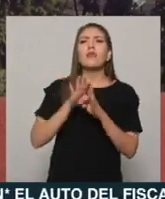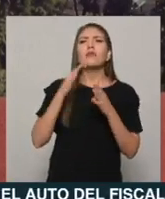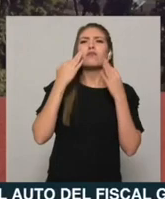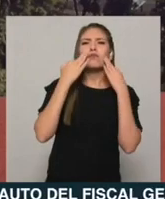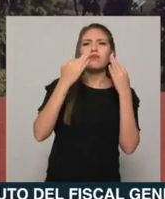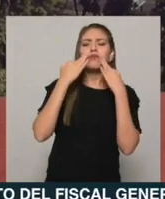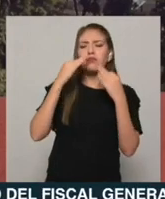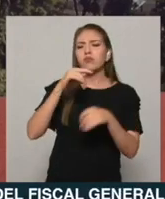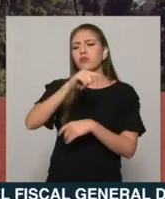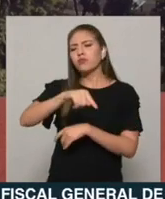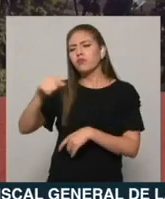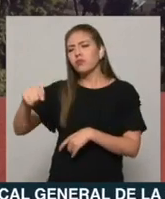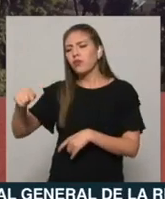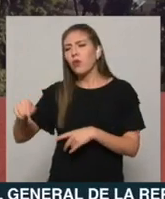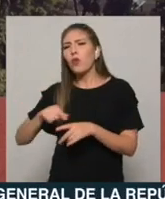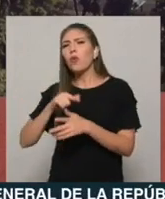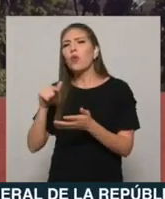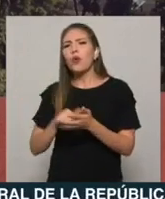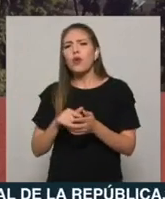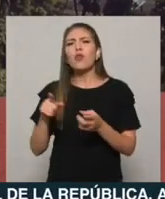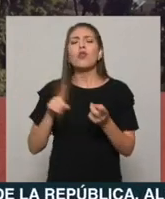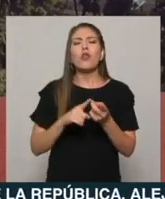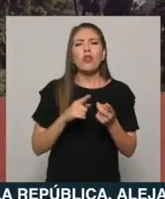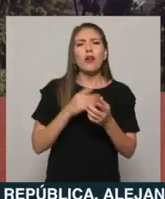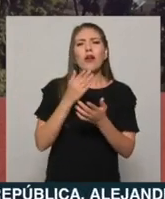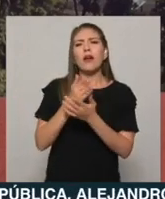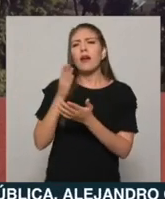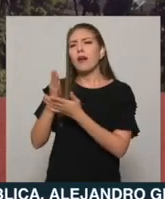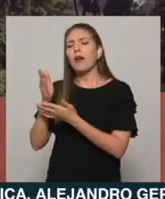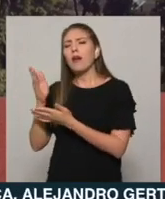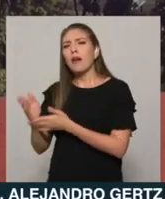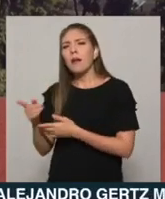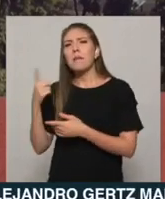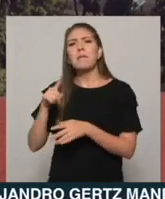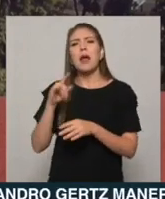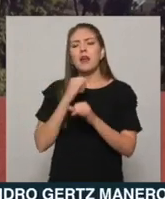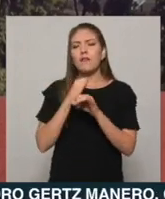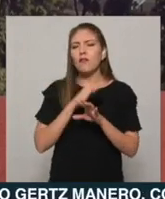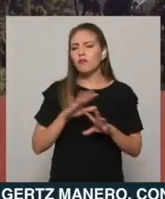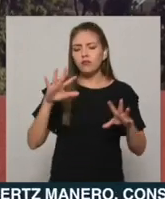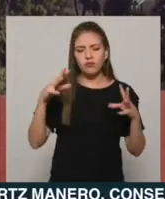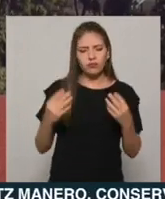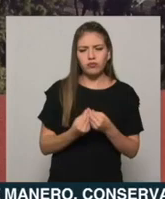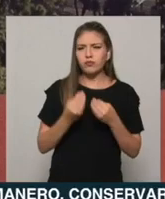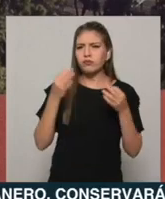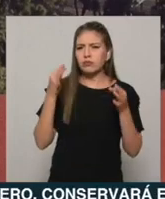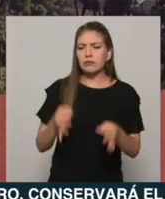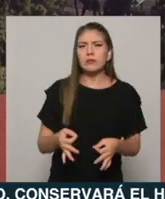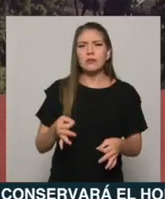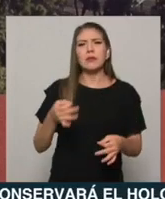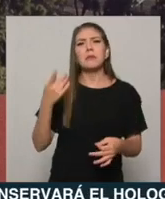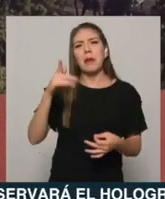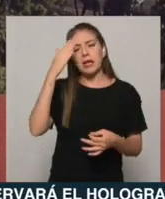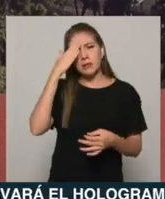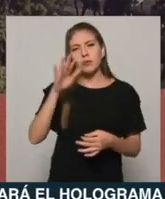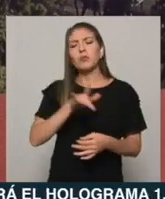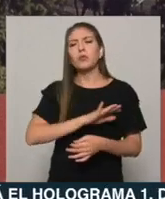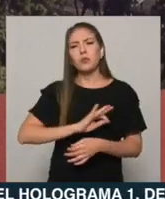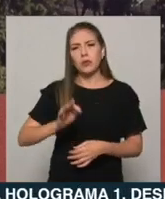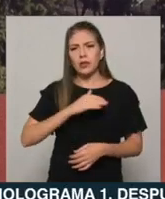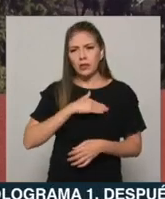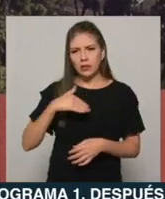las áreas por donde van a estar, con la información suficiente para que puedan amamantar. Desde la unidad de medicina familiar hasta